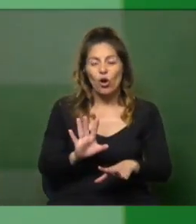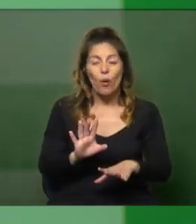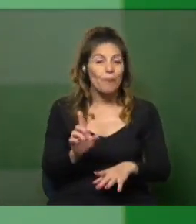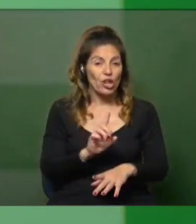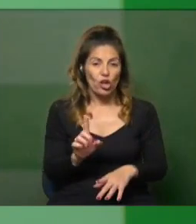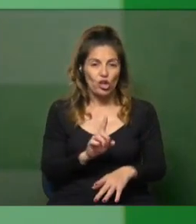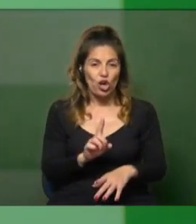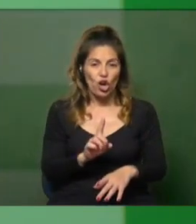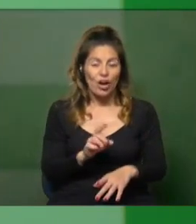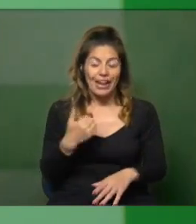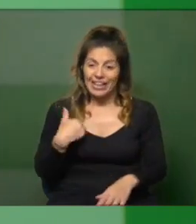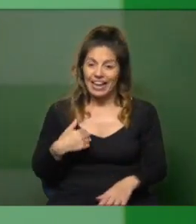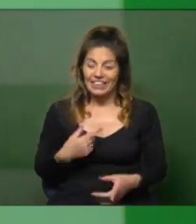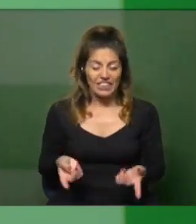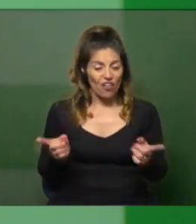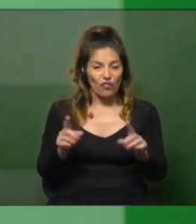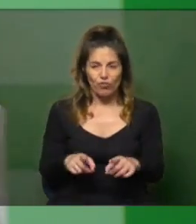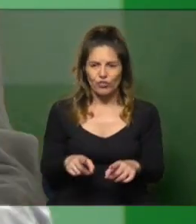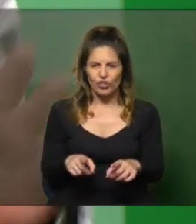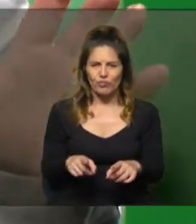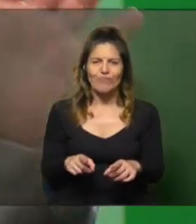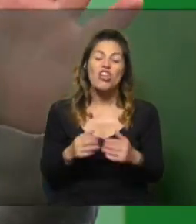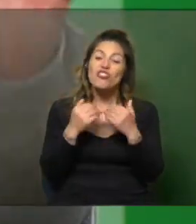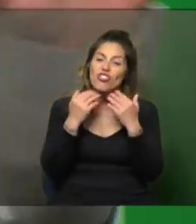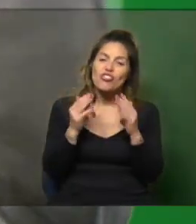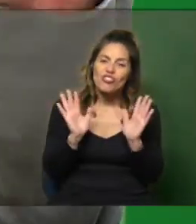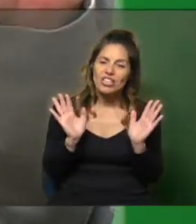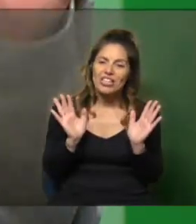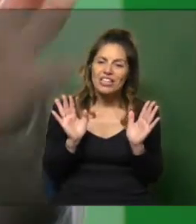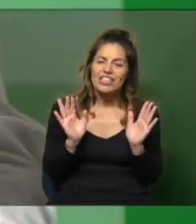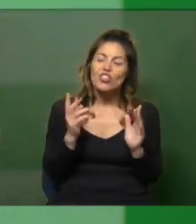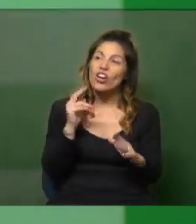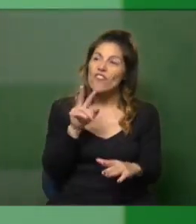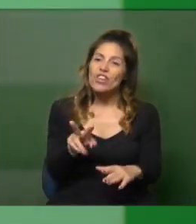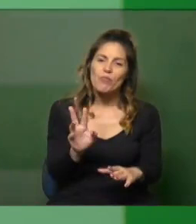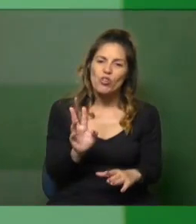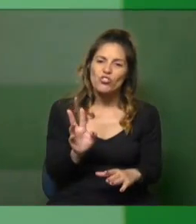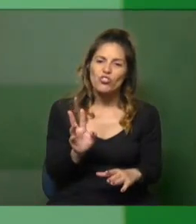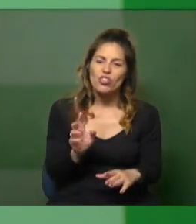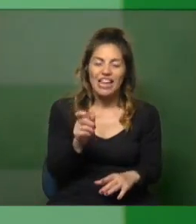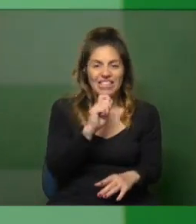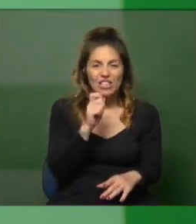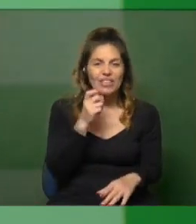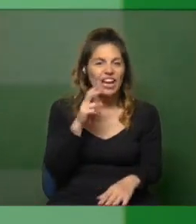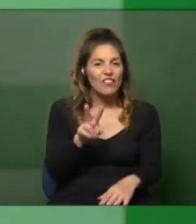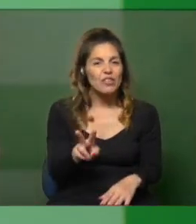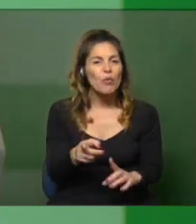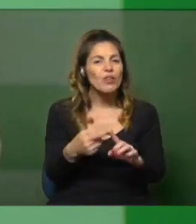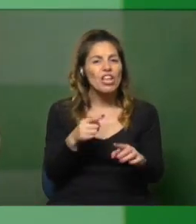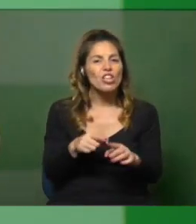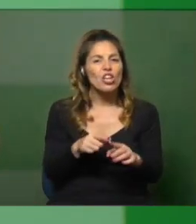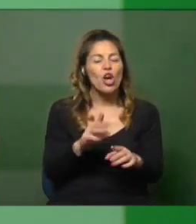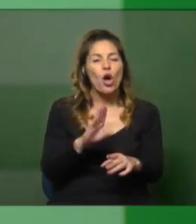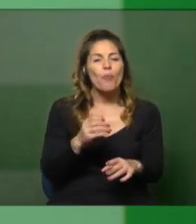pero claramente en Argentina volvió eh No sé me parece que eso que acabamos de ver eh tiene mucho que ver con lo que Pablo